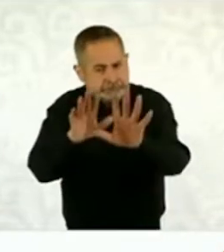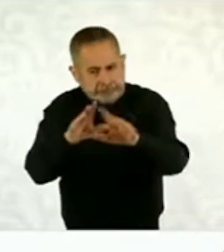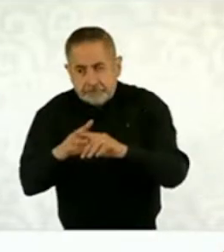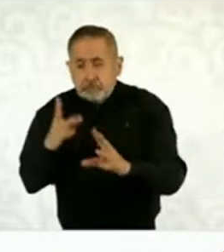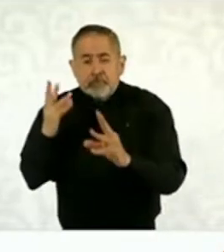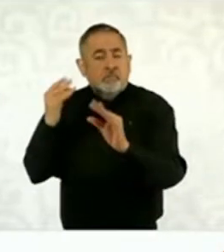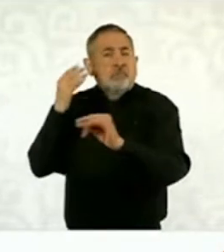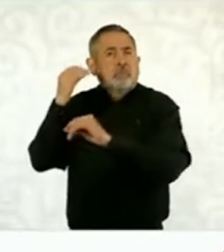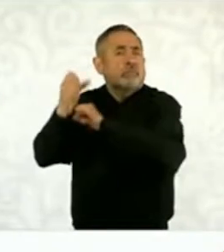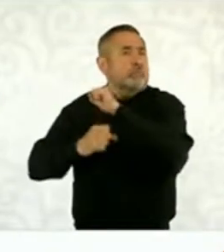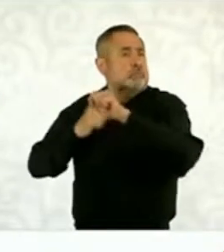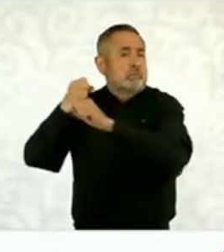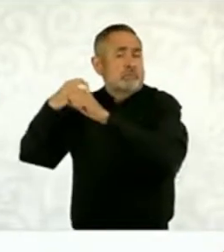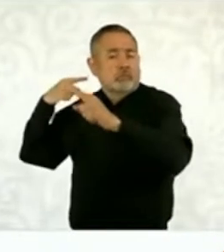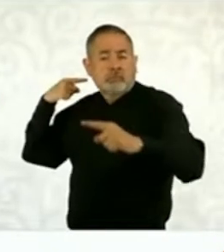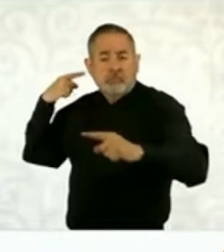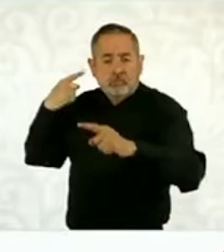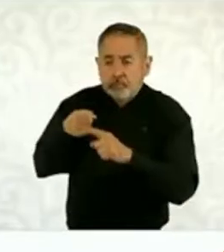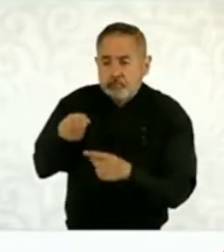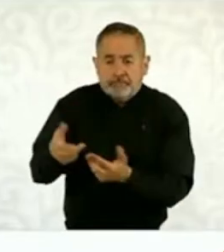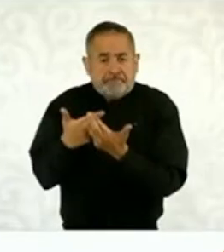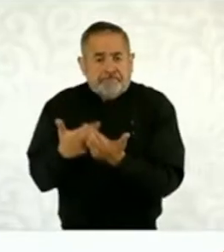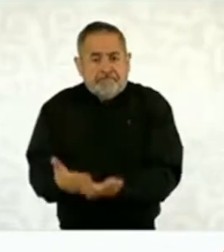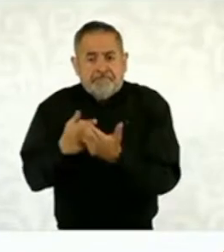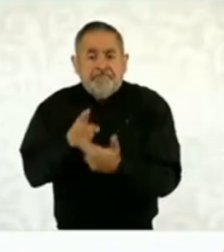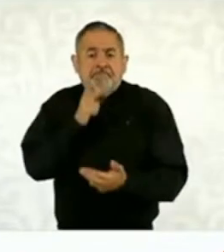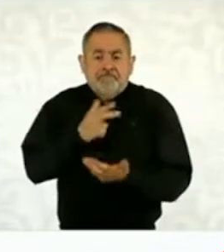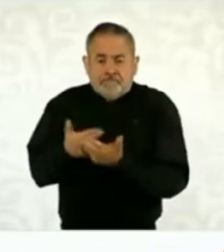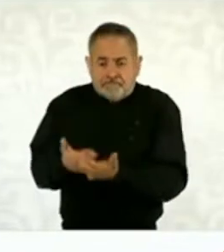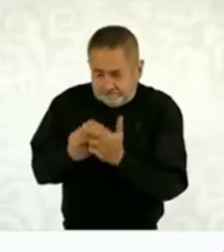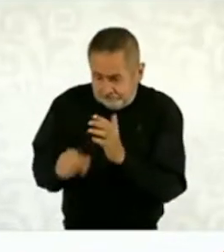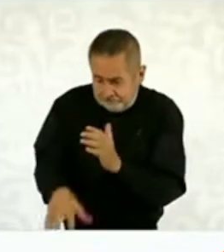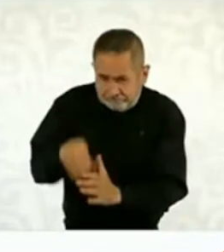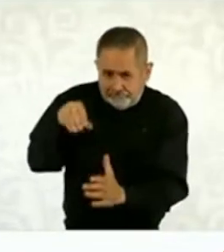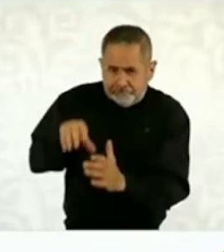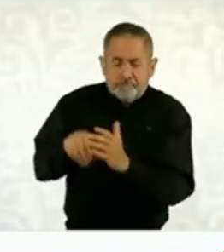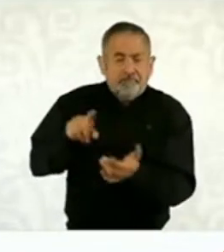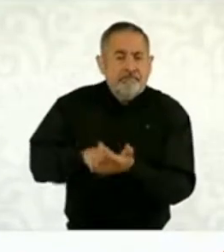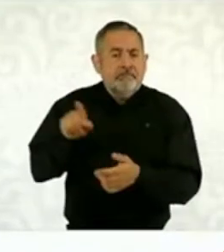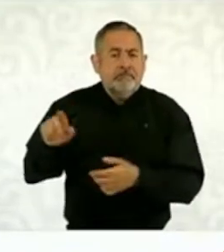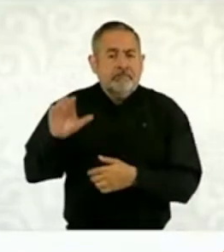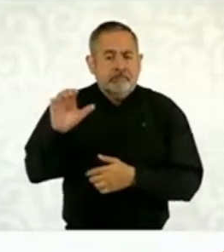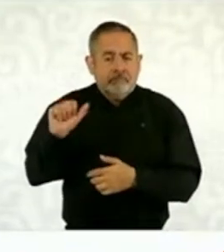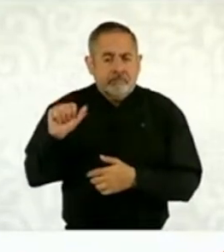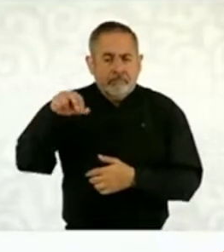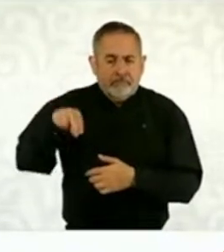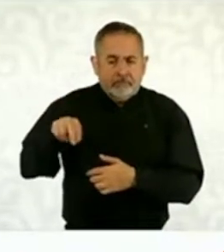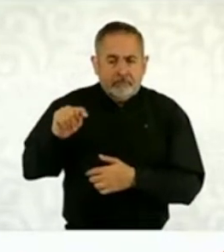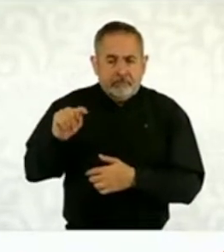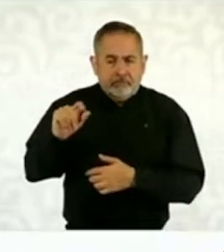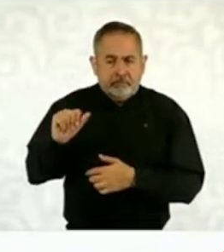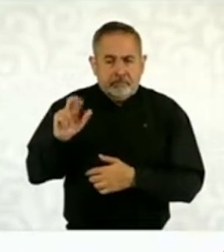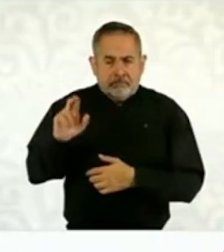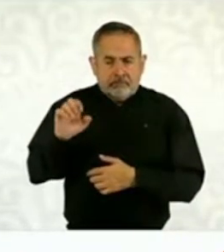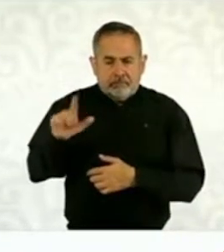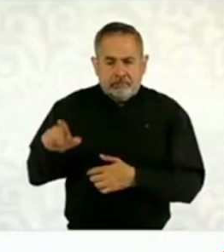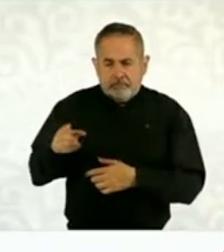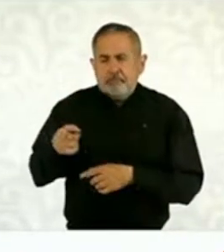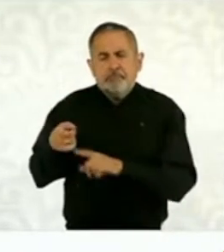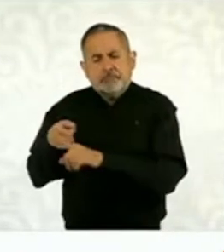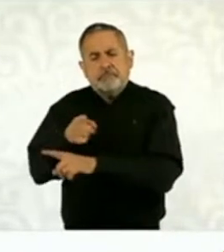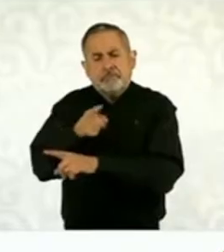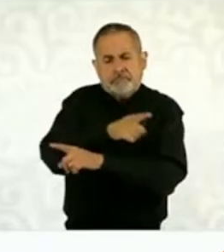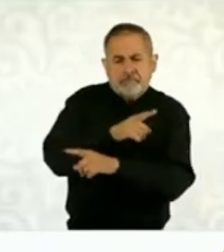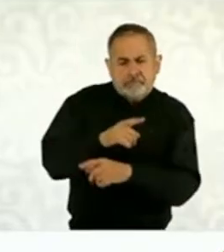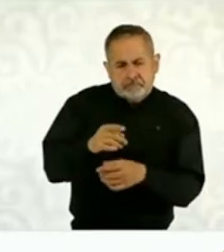tuvimos un yacimiento que le dio muchísimo a México, que fue Cantarell. Previo a ello hubo otros yacimientos